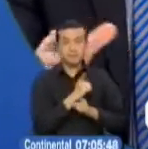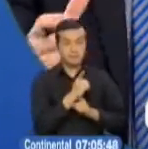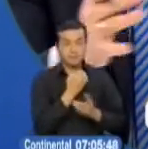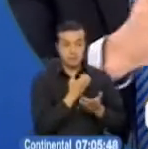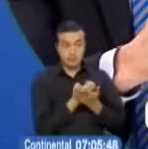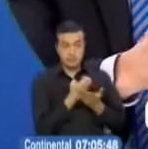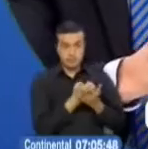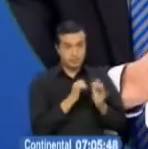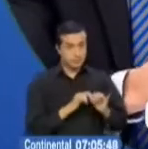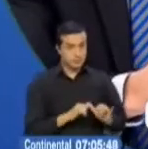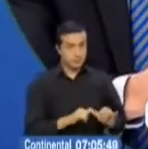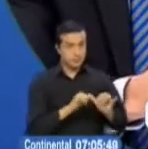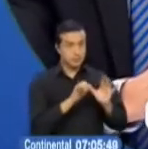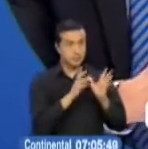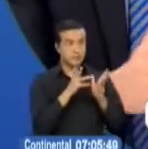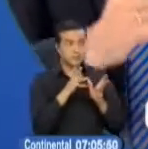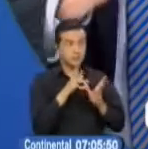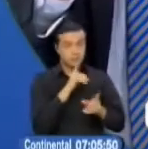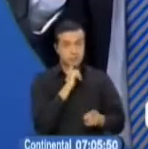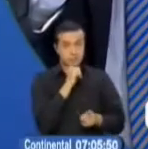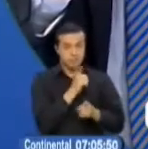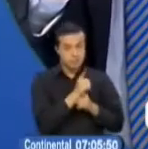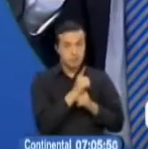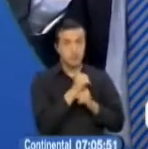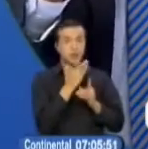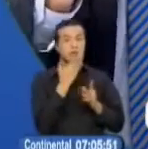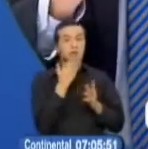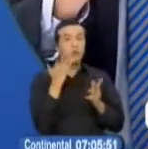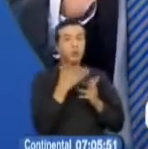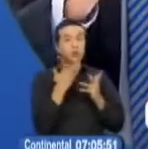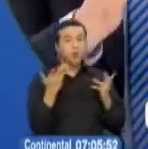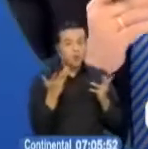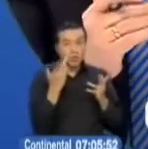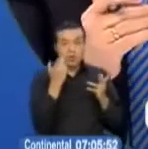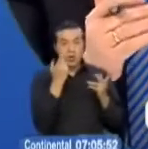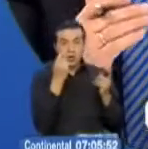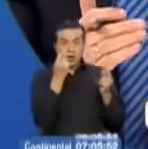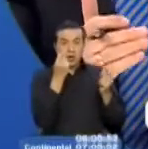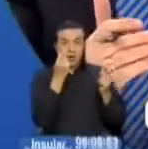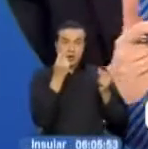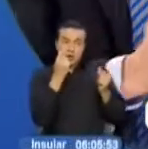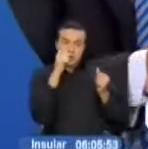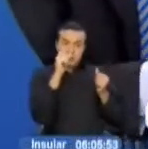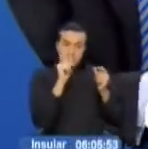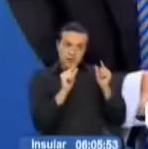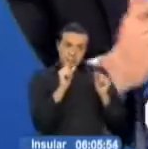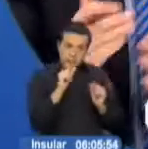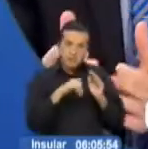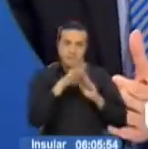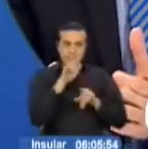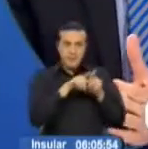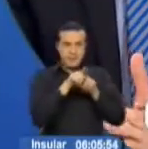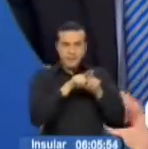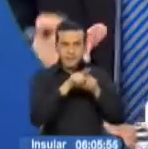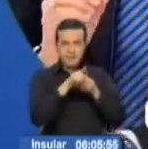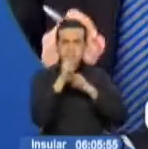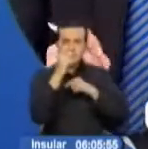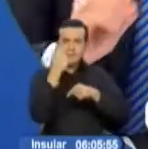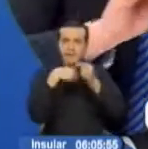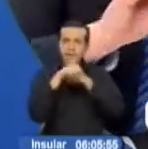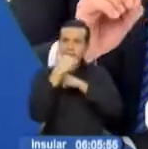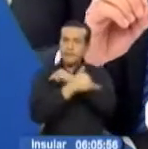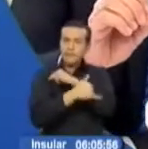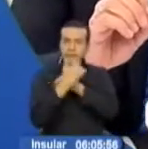economía de escala a través de la asociatividad, bajar la estructura de costo, alivianarla para ser más competitivo en los mercados.